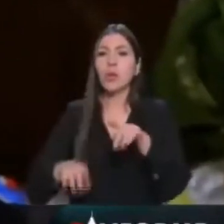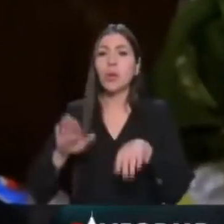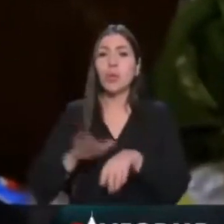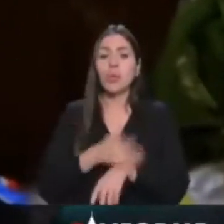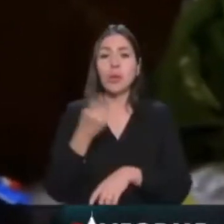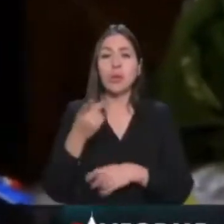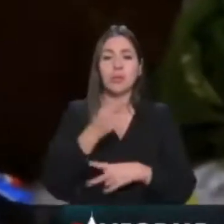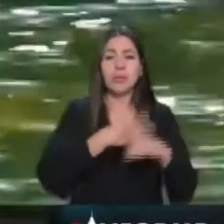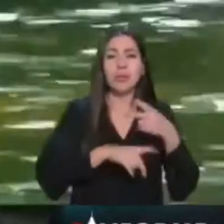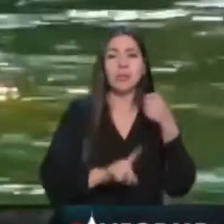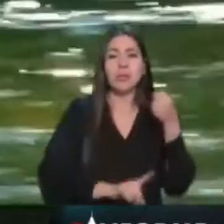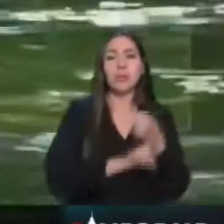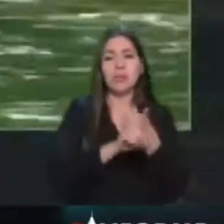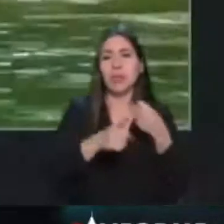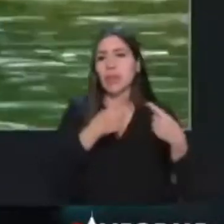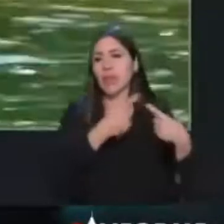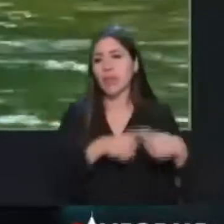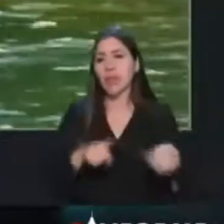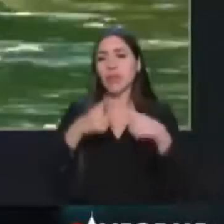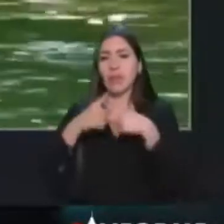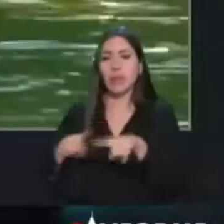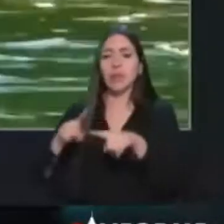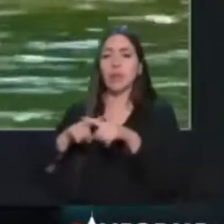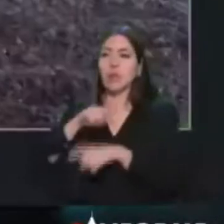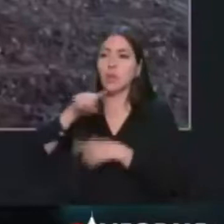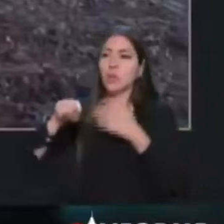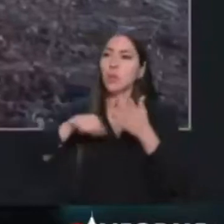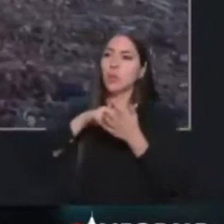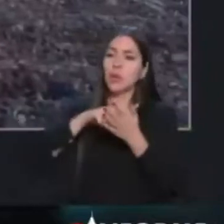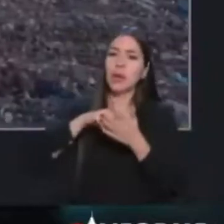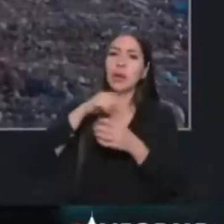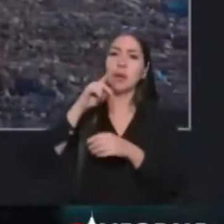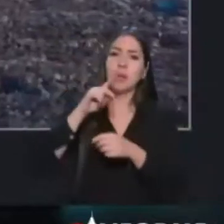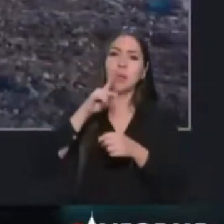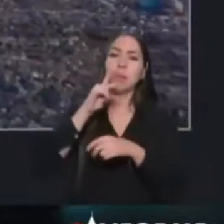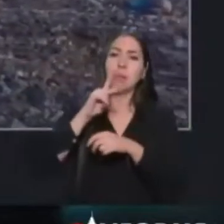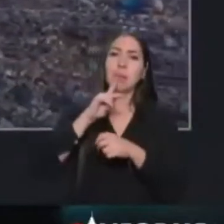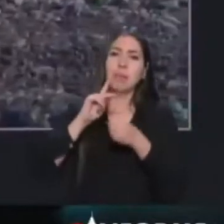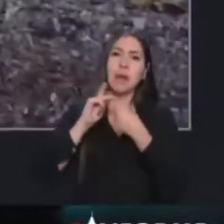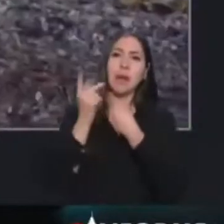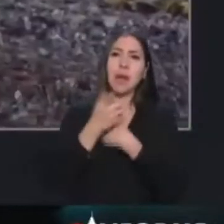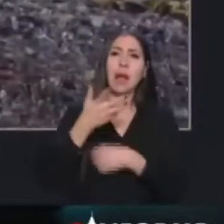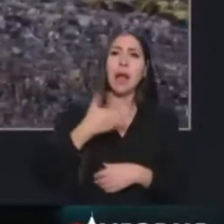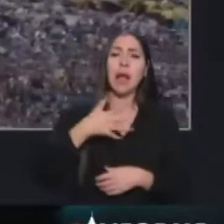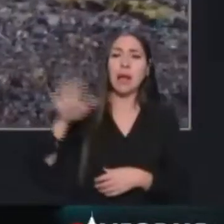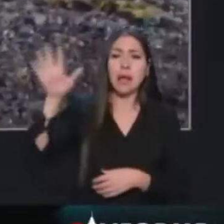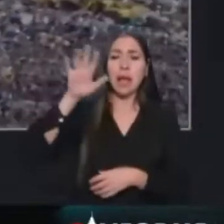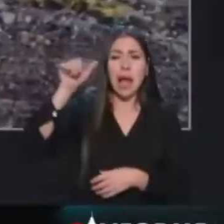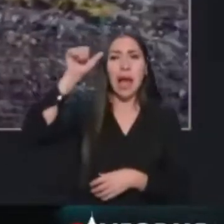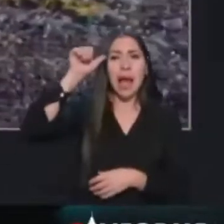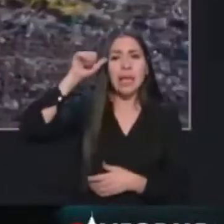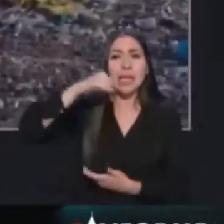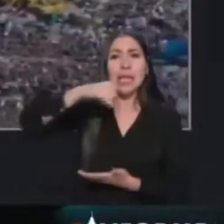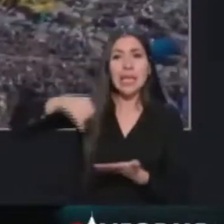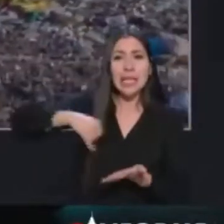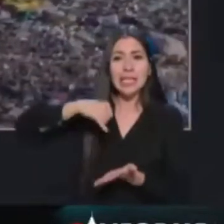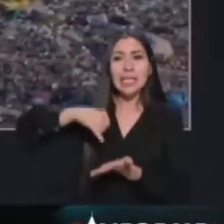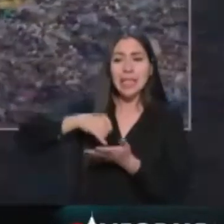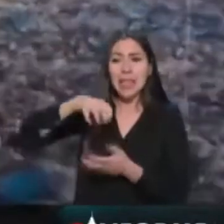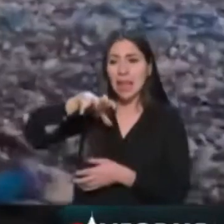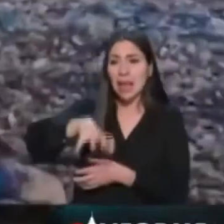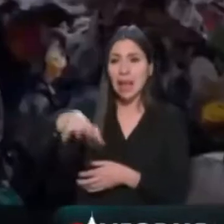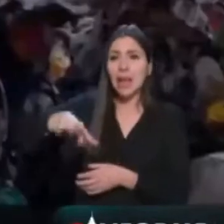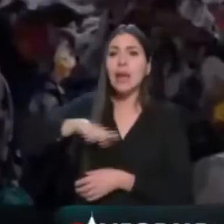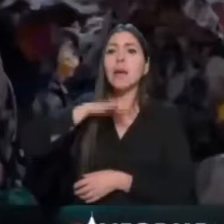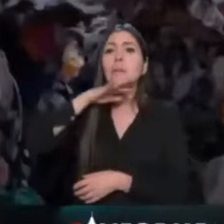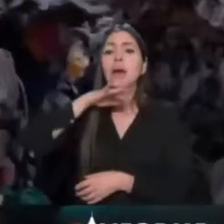trastornos en diferentes ámbitos de nuestro planeta, islas de basura plástica en Asia, por ejemplo, ¿no? Pero